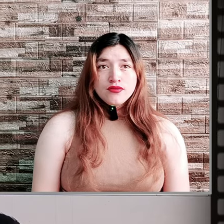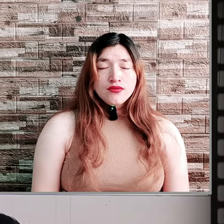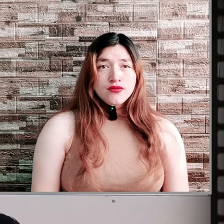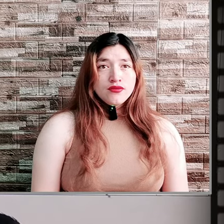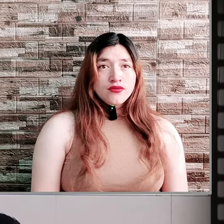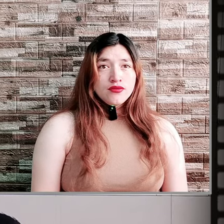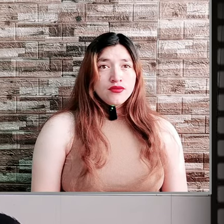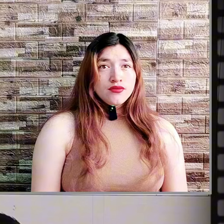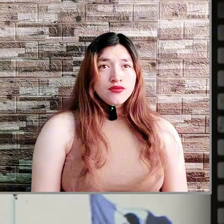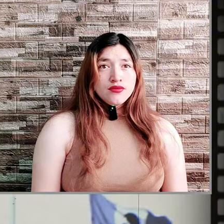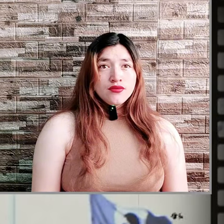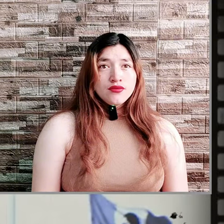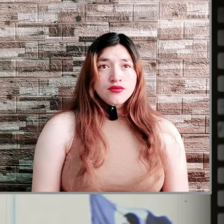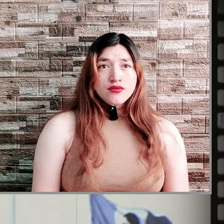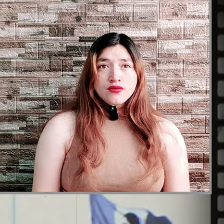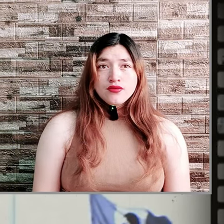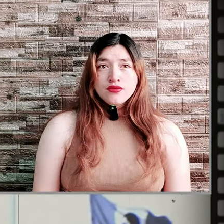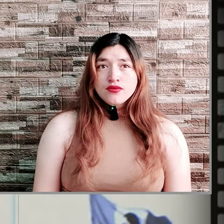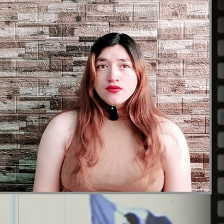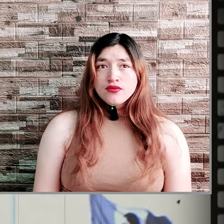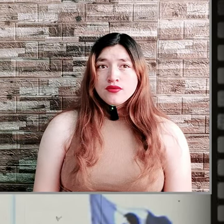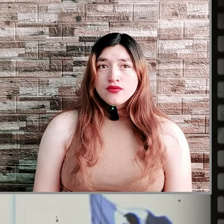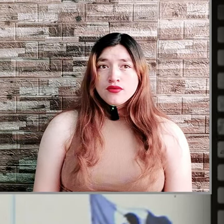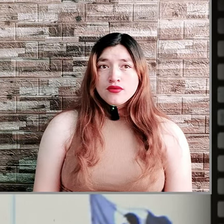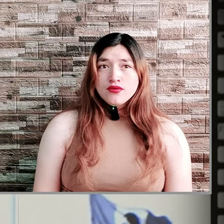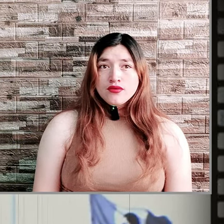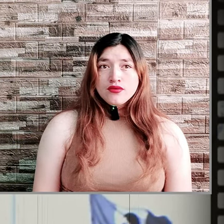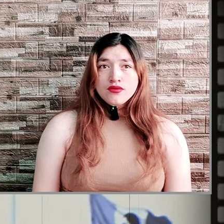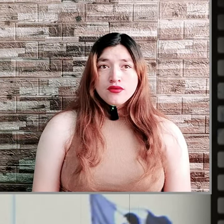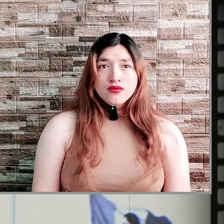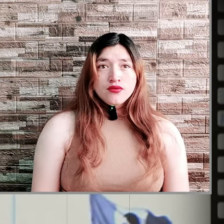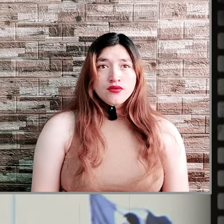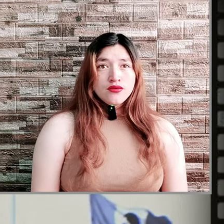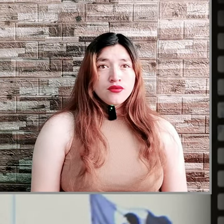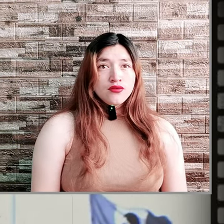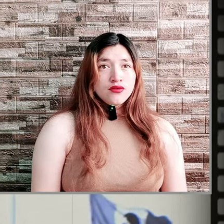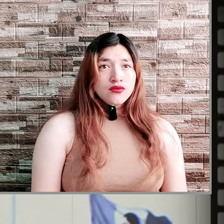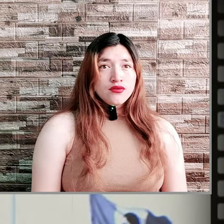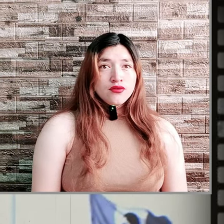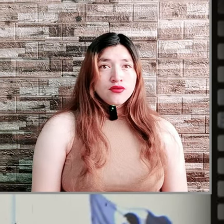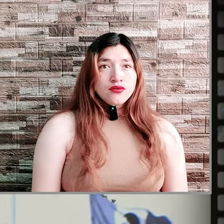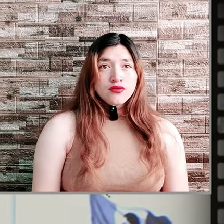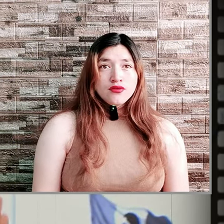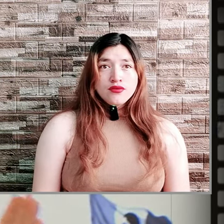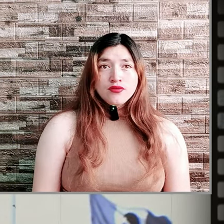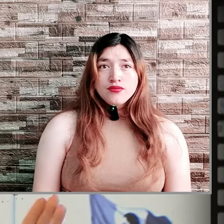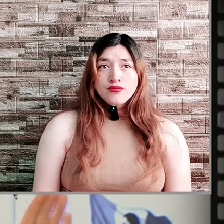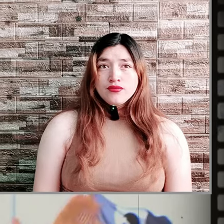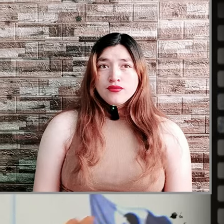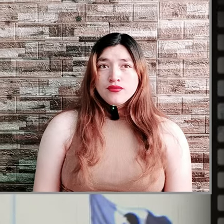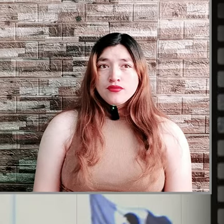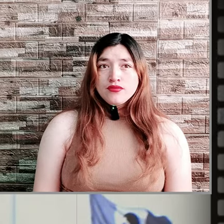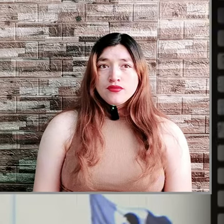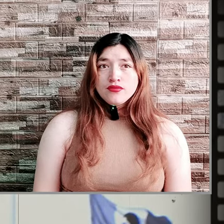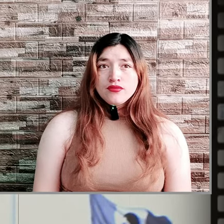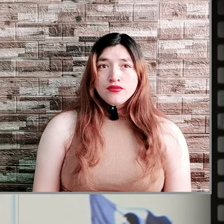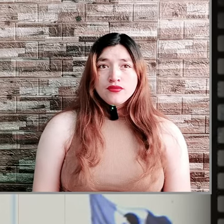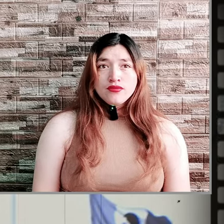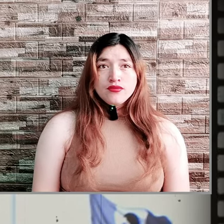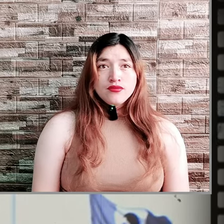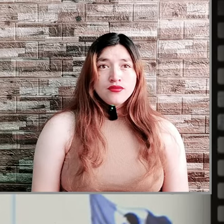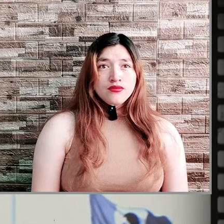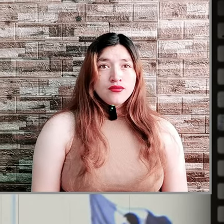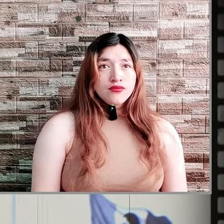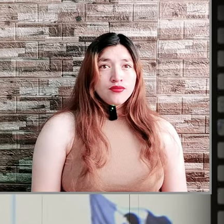con Canadá, ya formales, con el presidente, el equipo del presidente Trump, pues vamos a demostrar claramente cómo es falsa